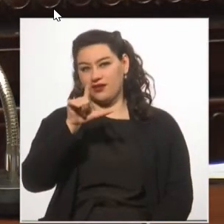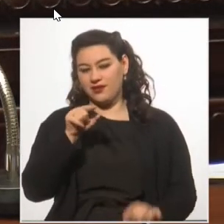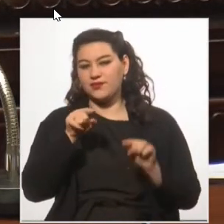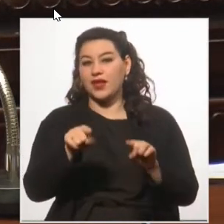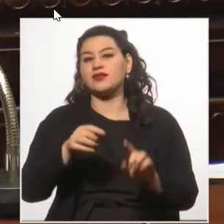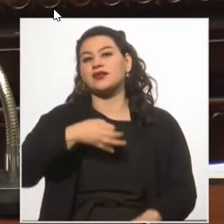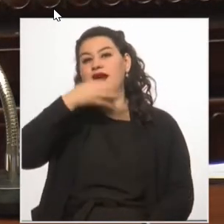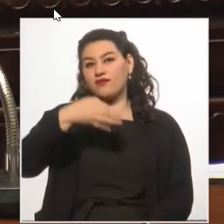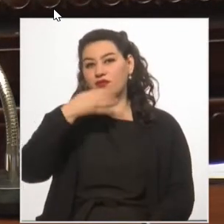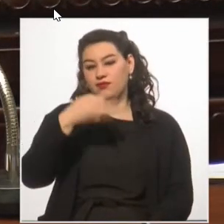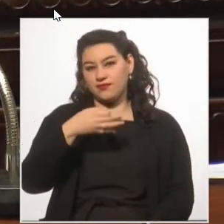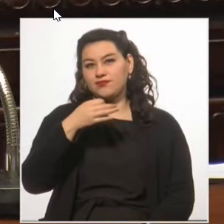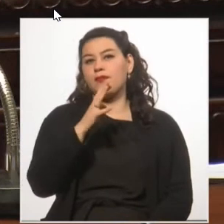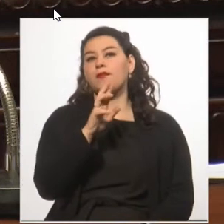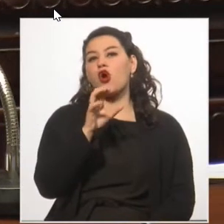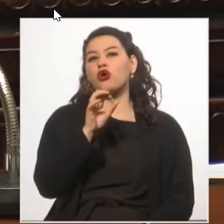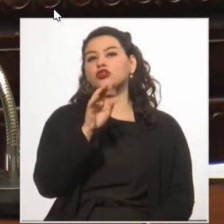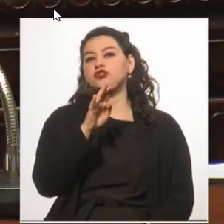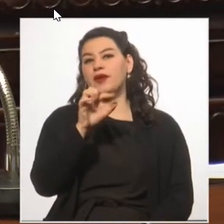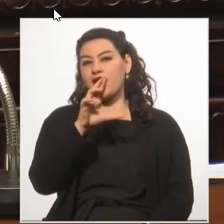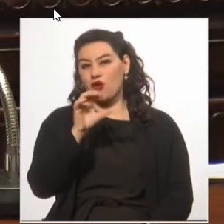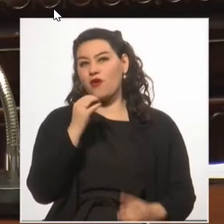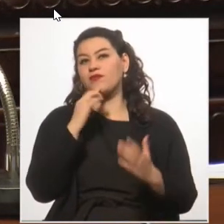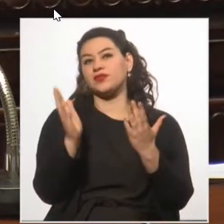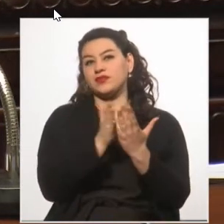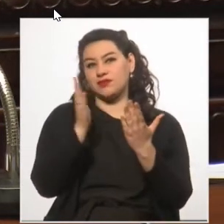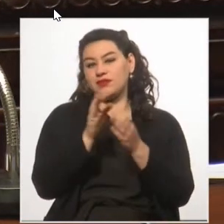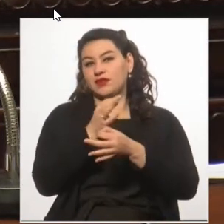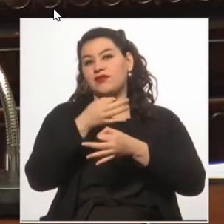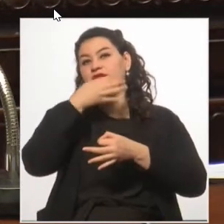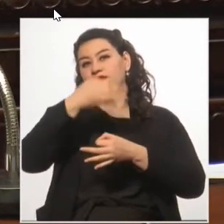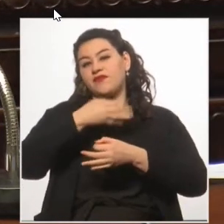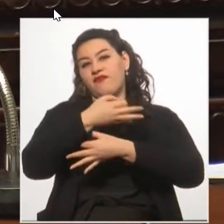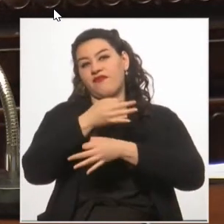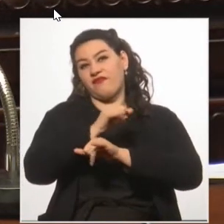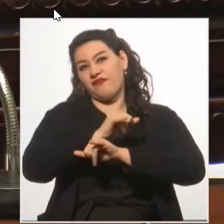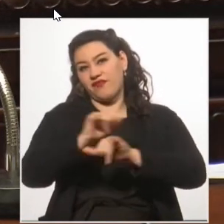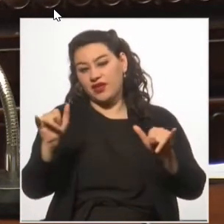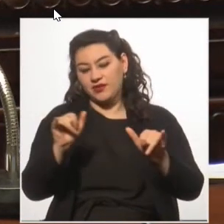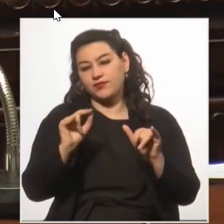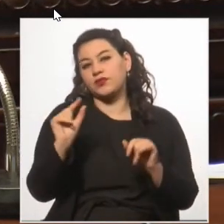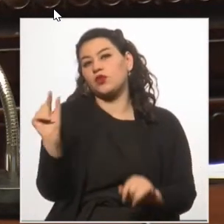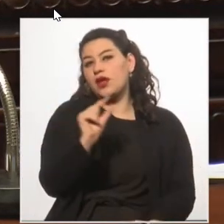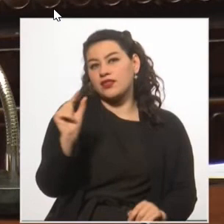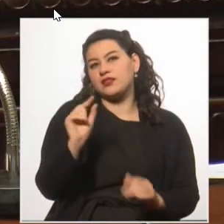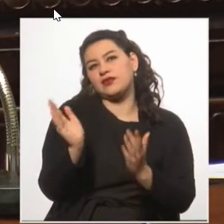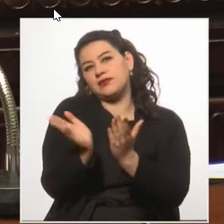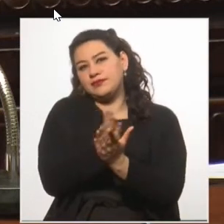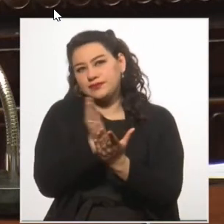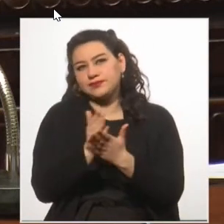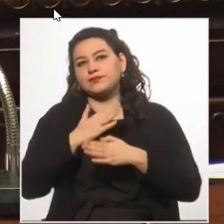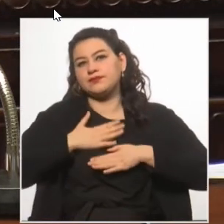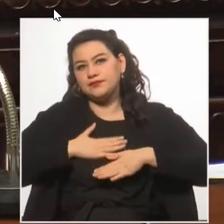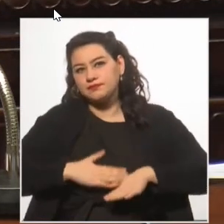Así habló Próspero. El discurso ha terminado. Sigue un breve epílogo de lirismo